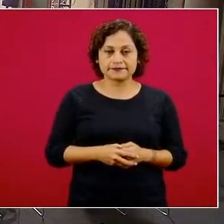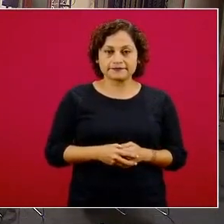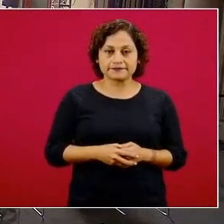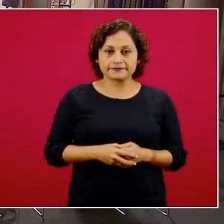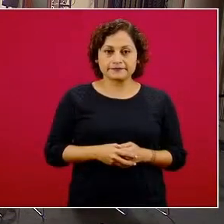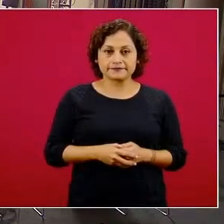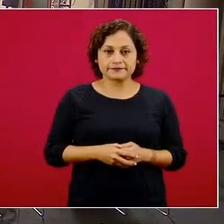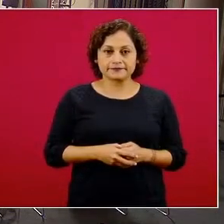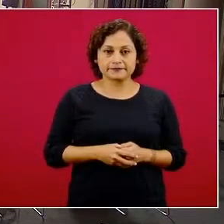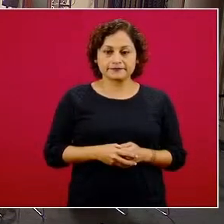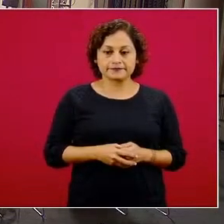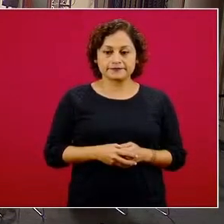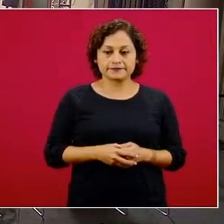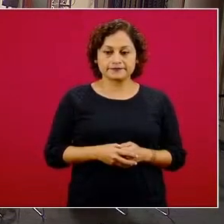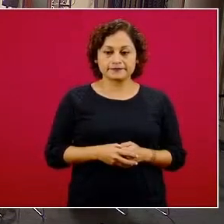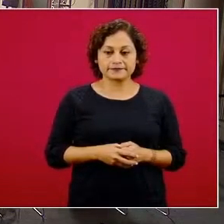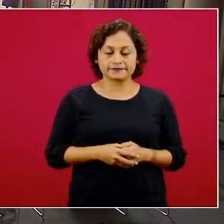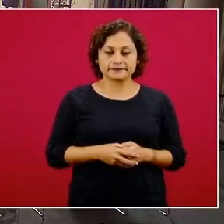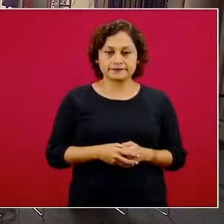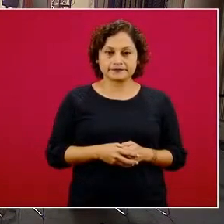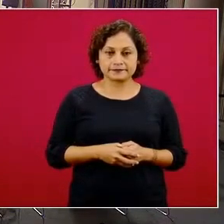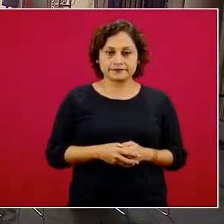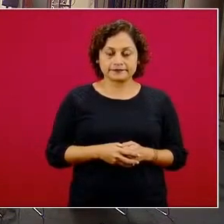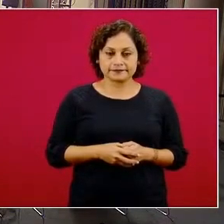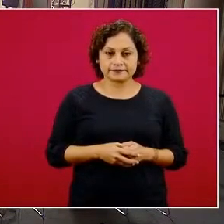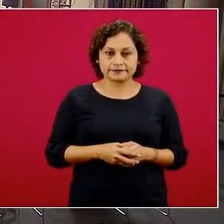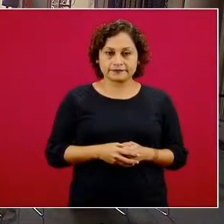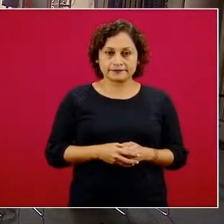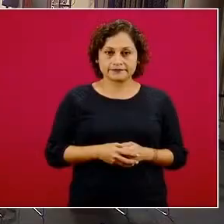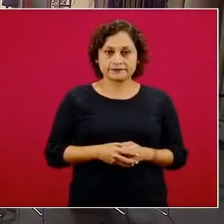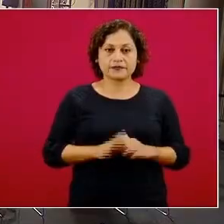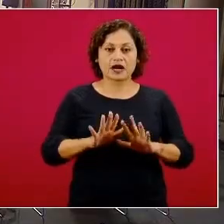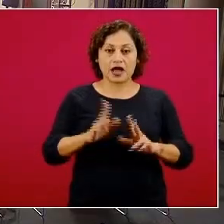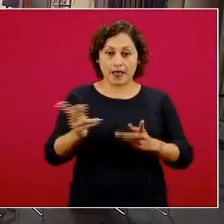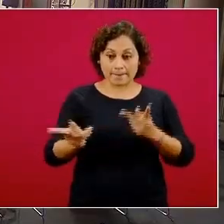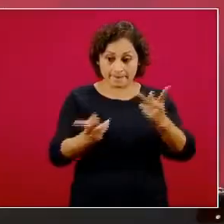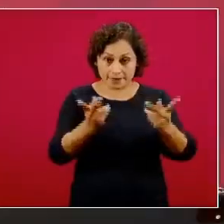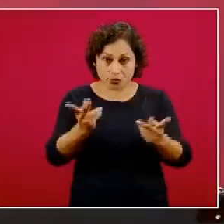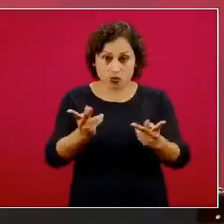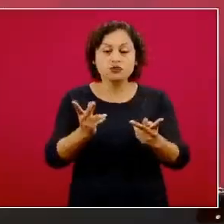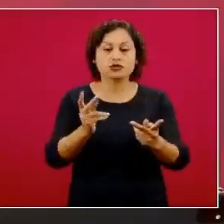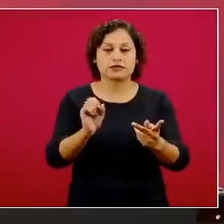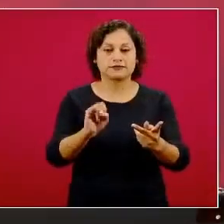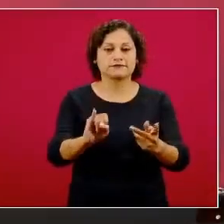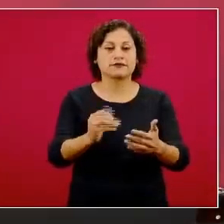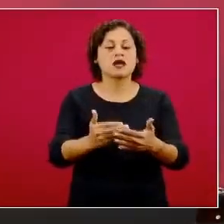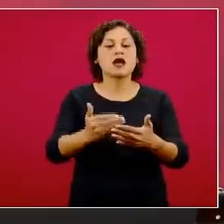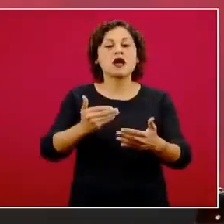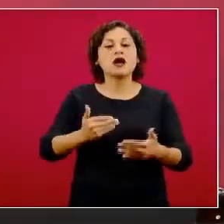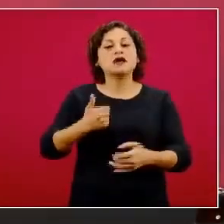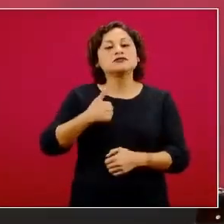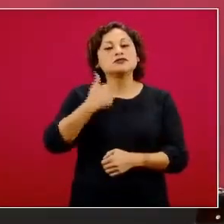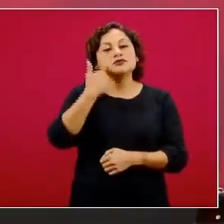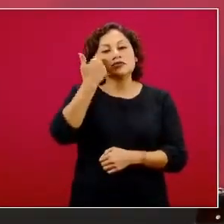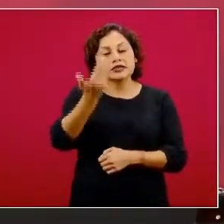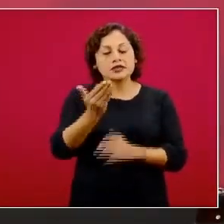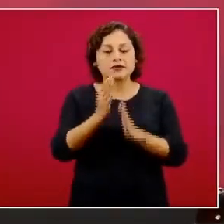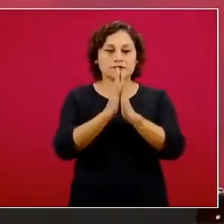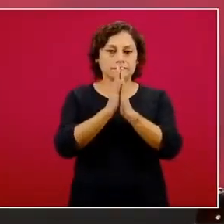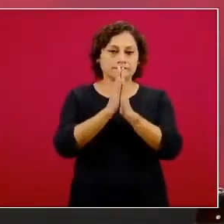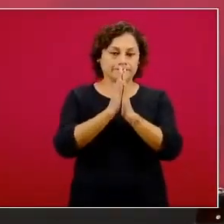Antes de pasar a preguntas, me gustaría, primero que nada,